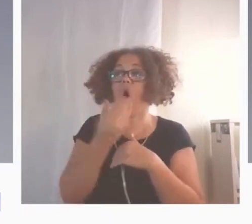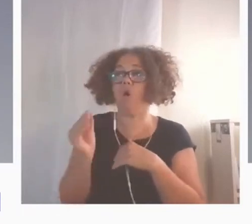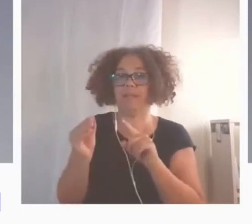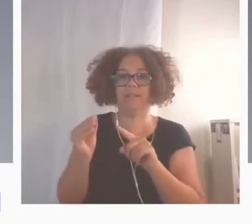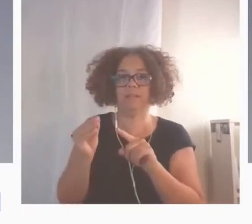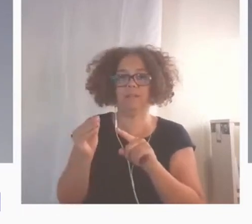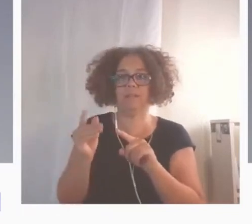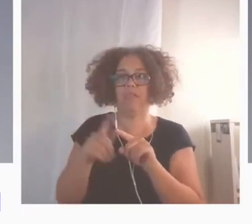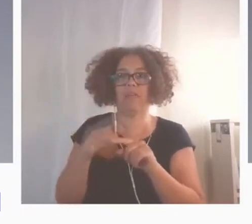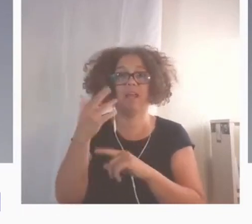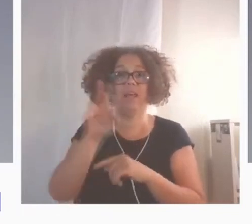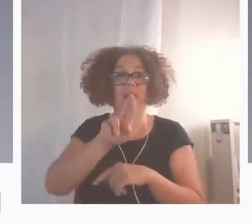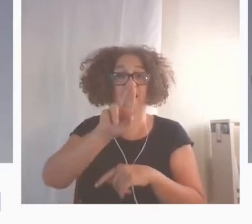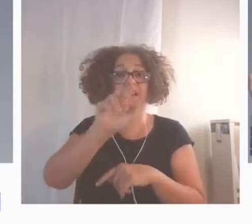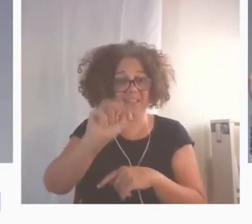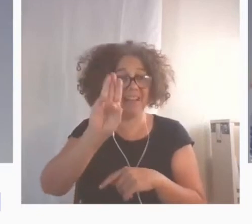rap, música hoy